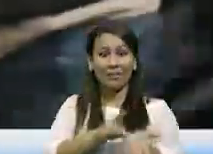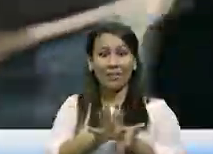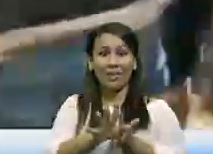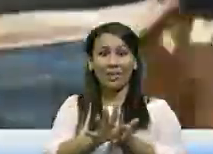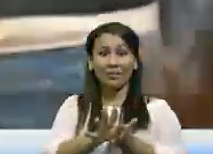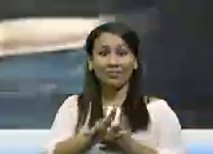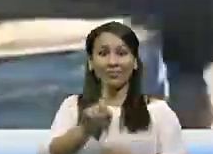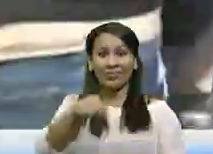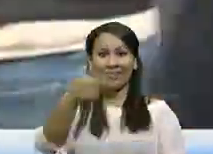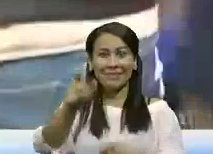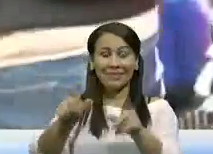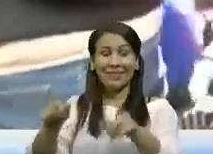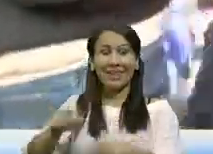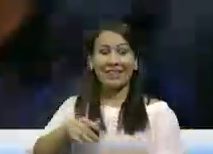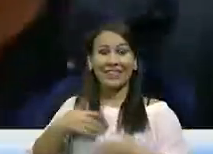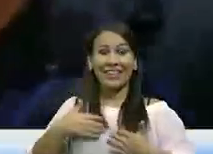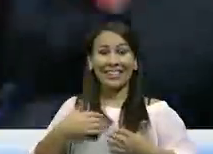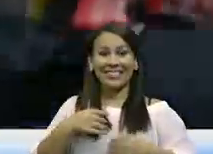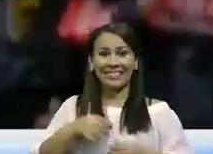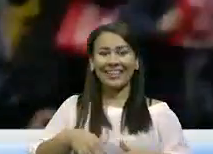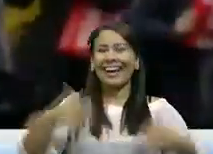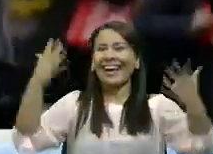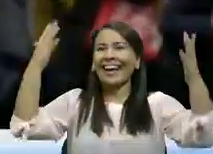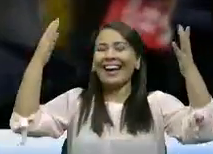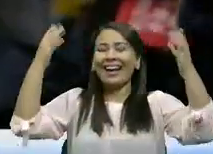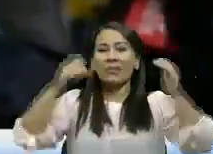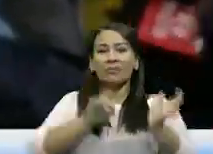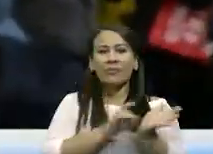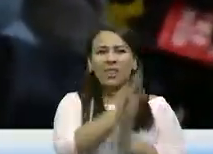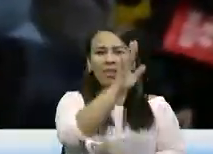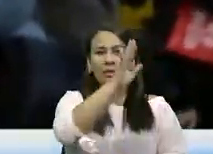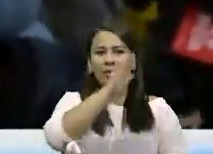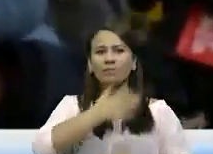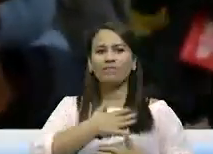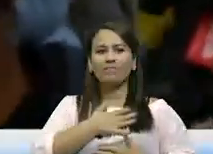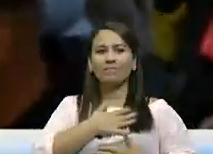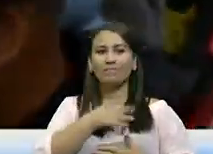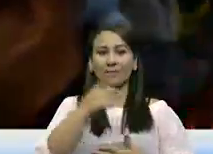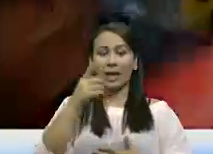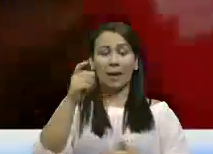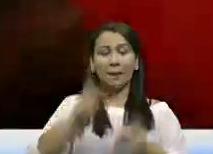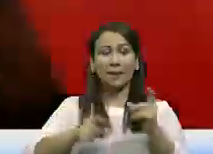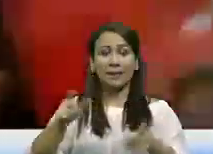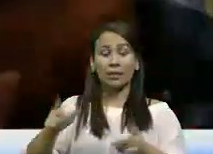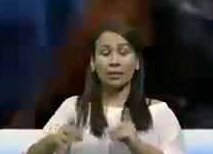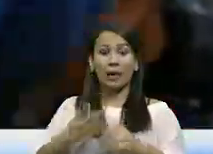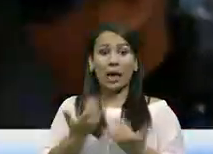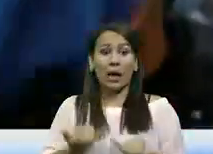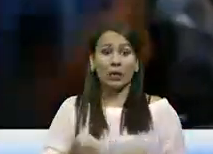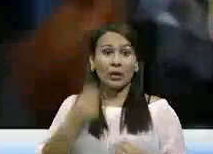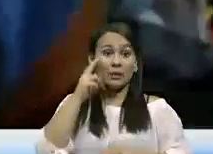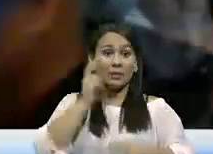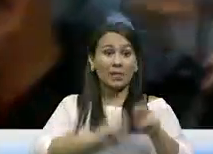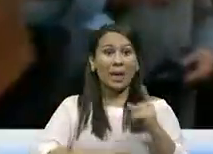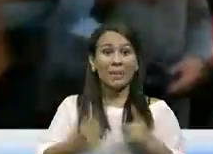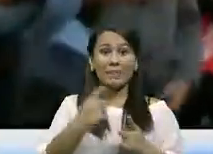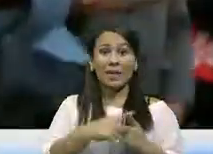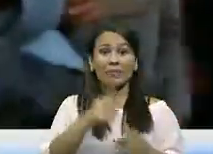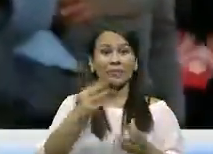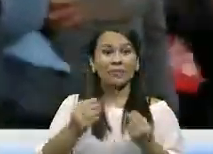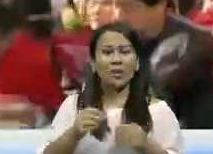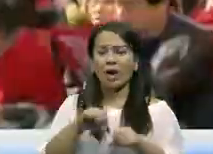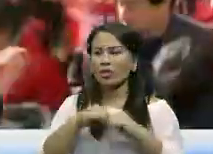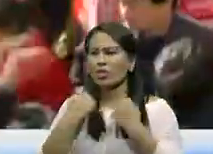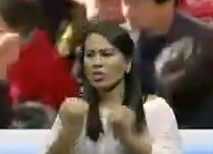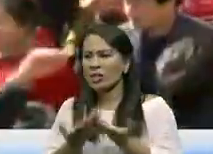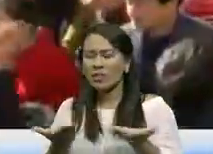Sus detractores, en cambio, expresaron júbilo. El estilo distante de Park y una serie de controversias, sumadas al descontento social y